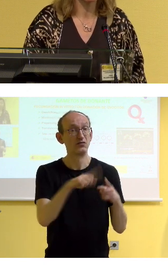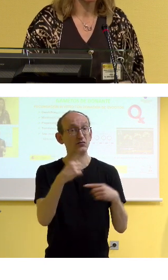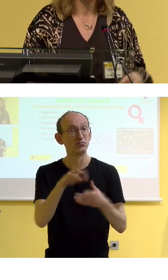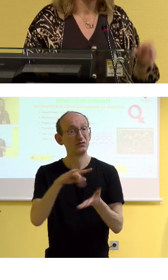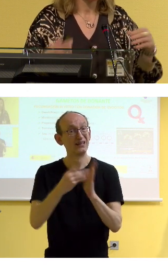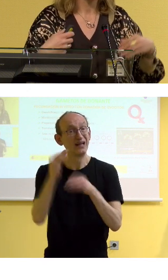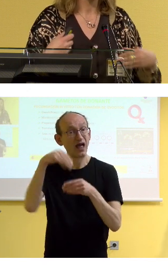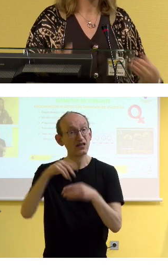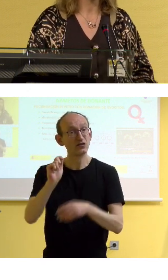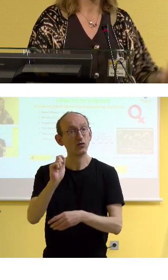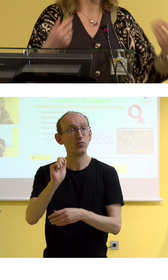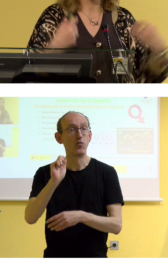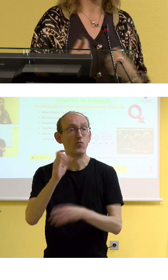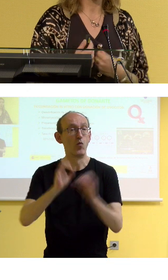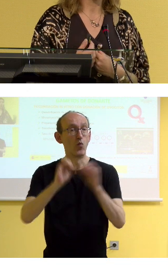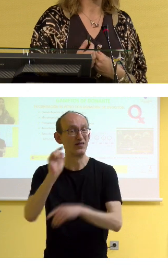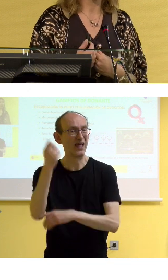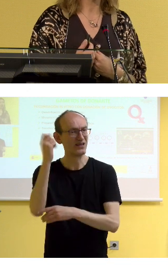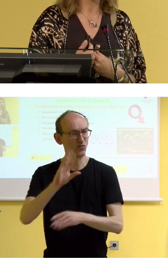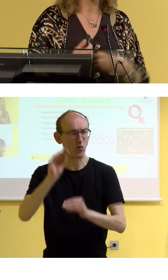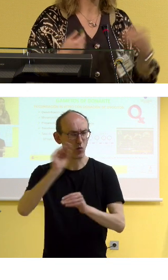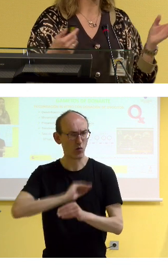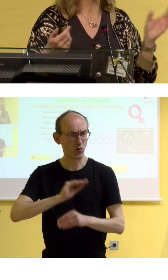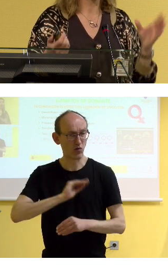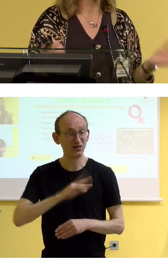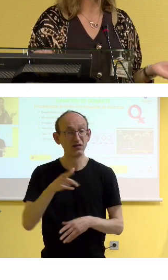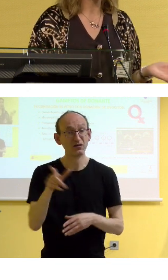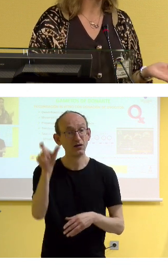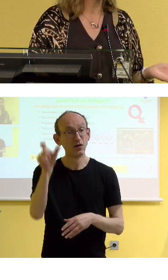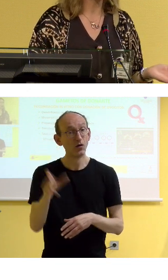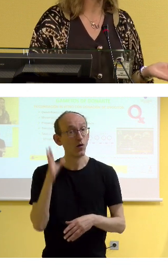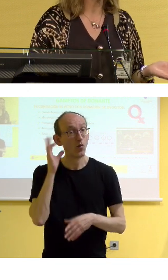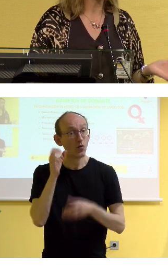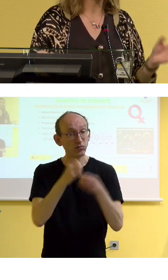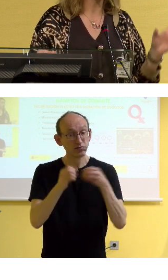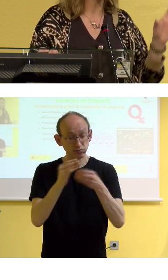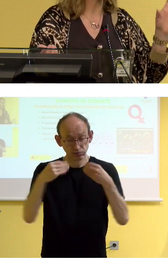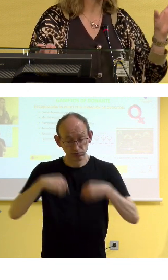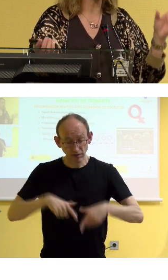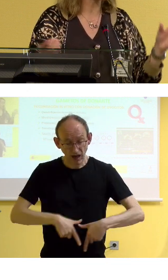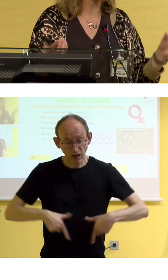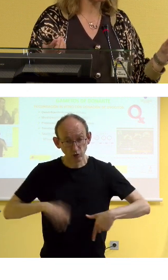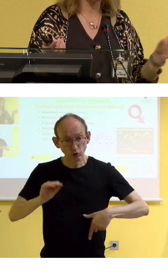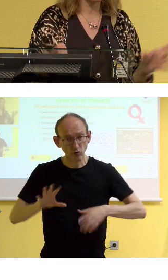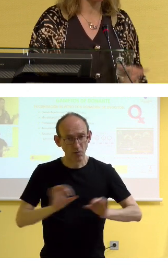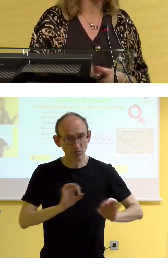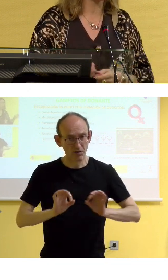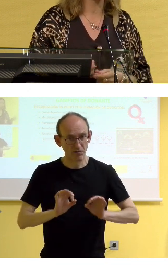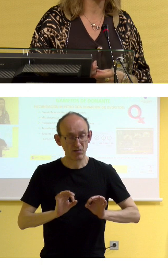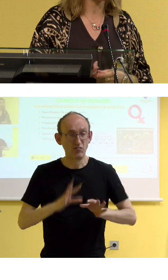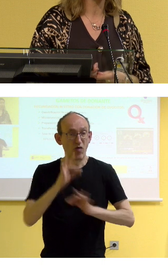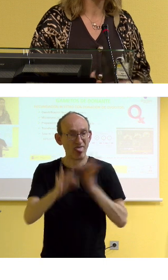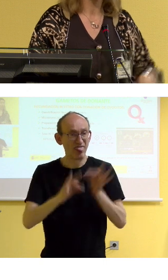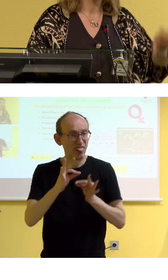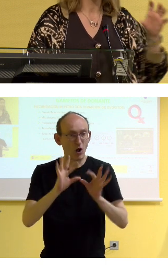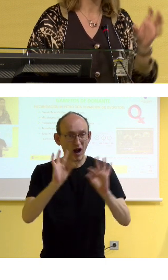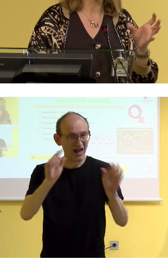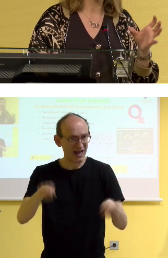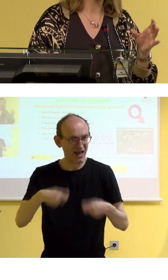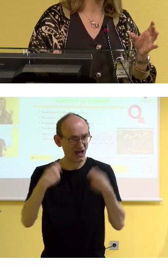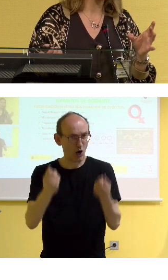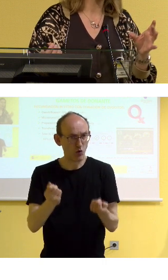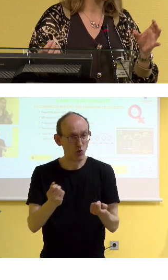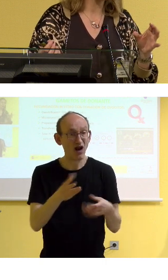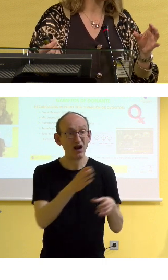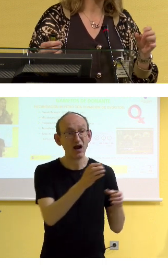sería, a la mujer que va a recibir el embrión, solo la preparamos su útero, ¿vale? Muchas veces con su propio ciclo natural, cogemos